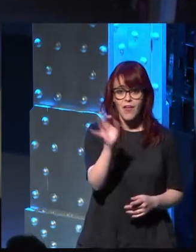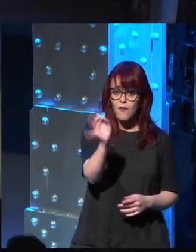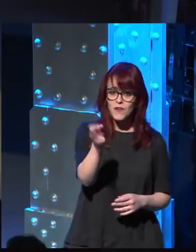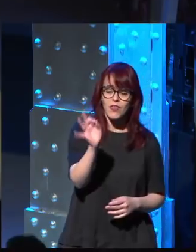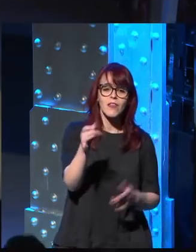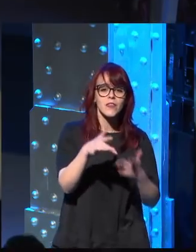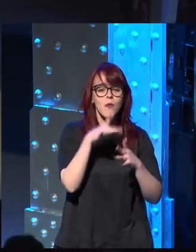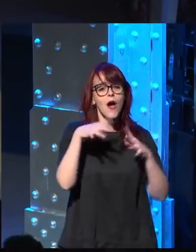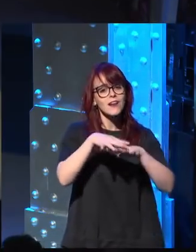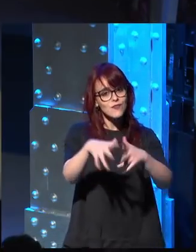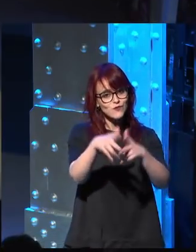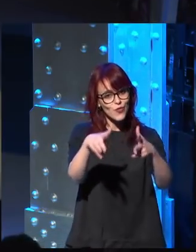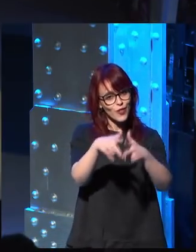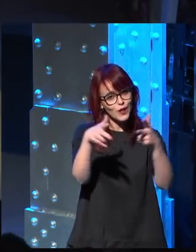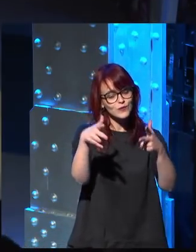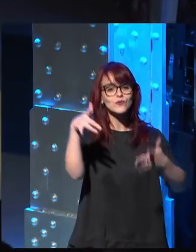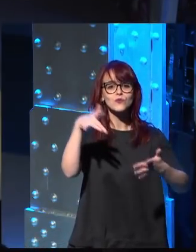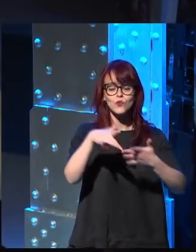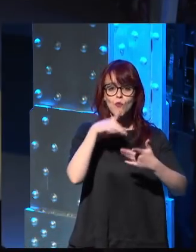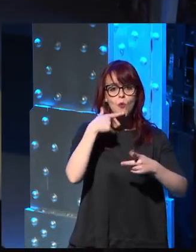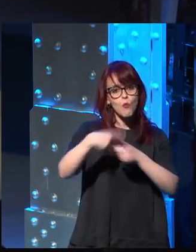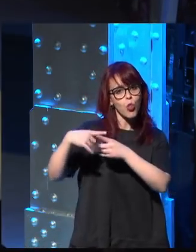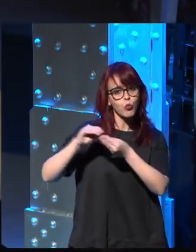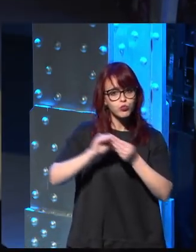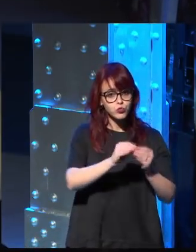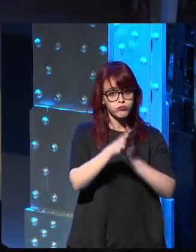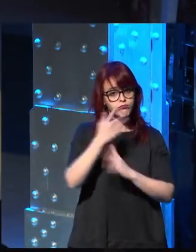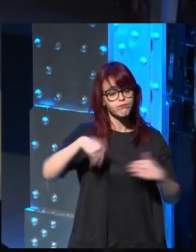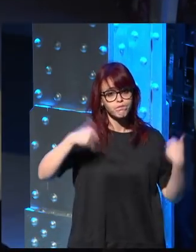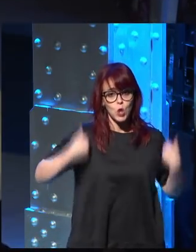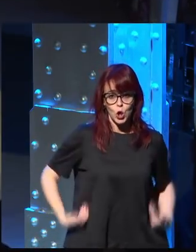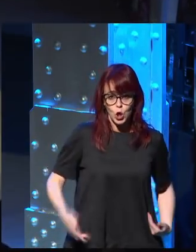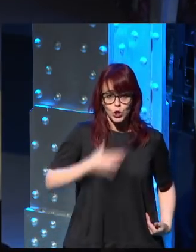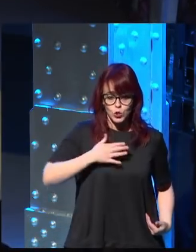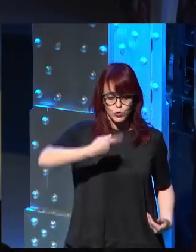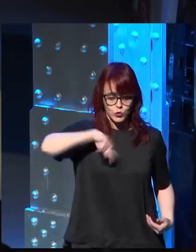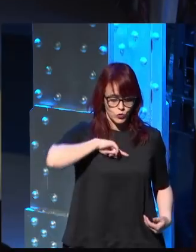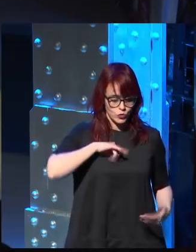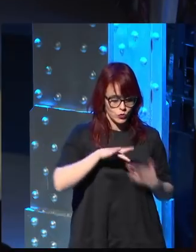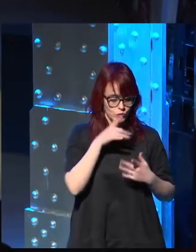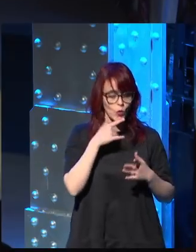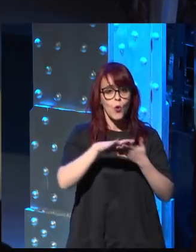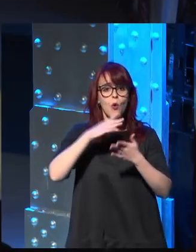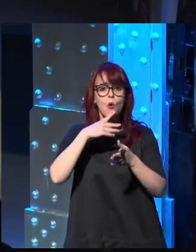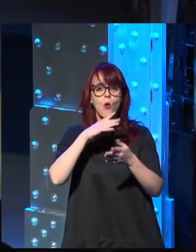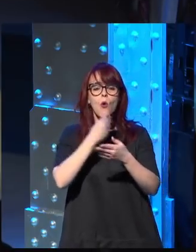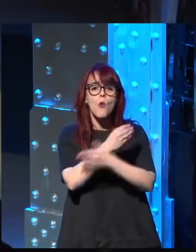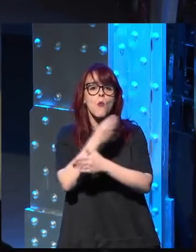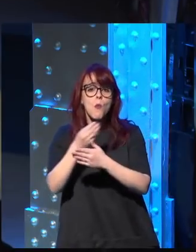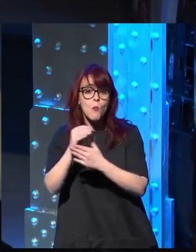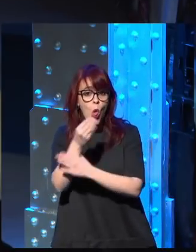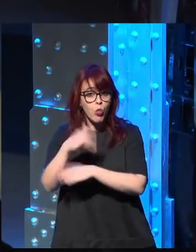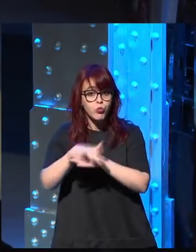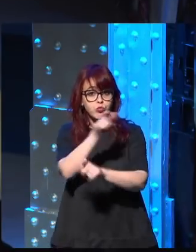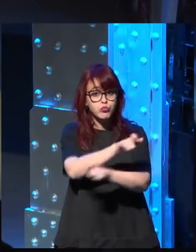actualidad las redes sociales, los productos somos nosotros. No, tú no eres el cliente, tú eres el producto.